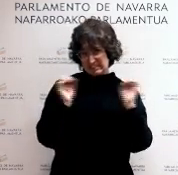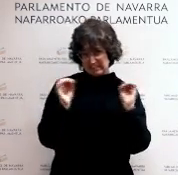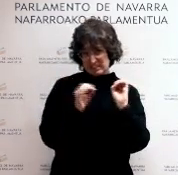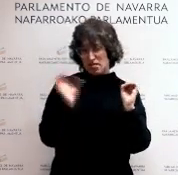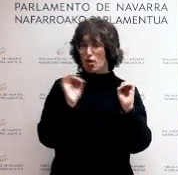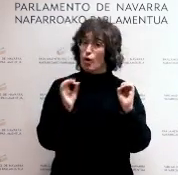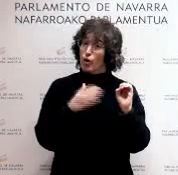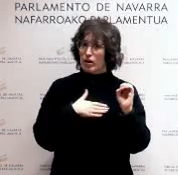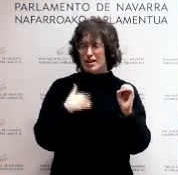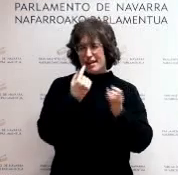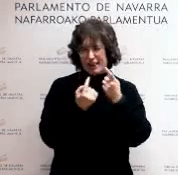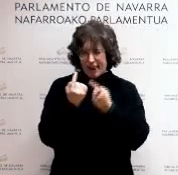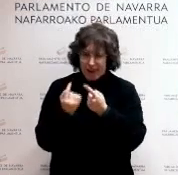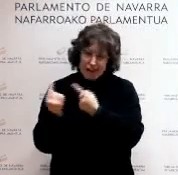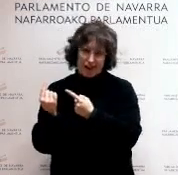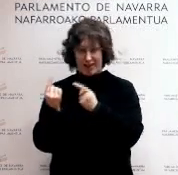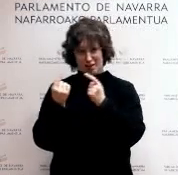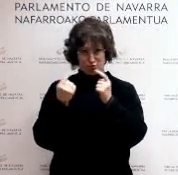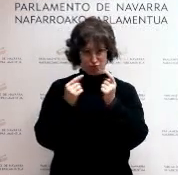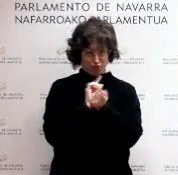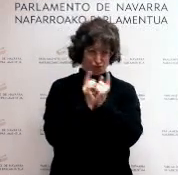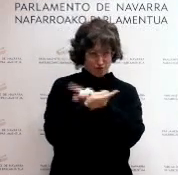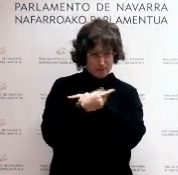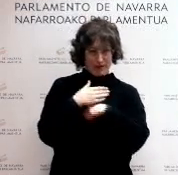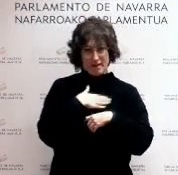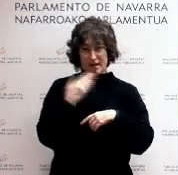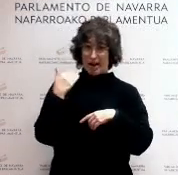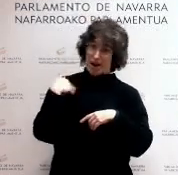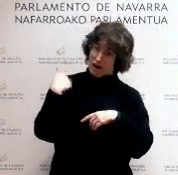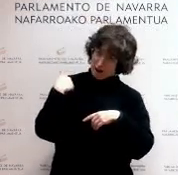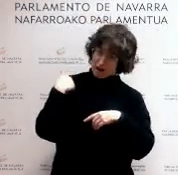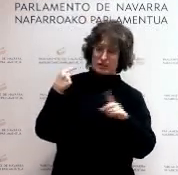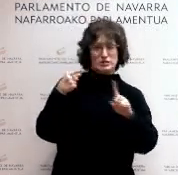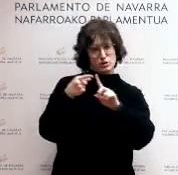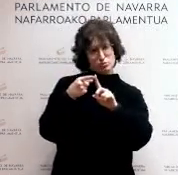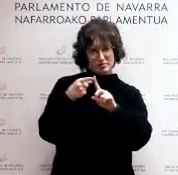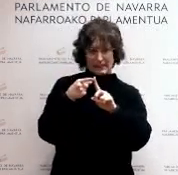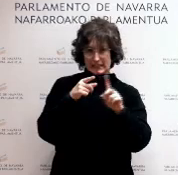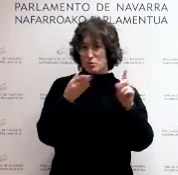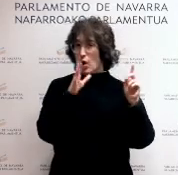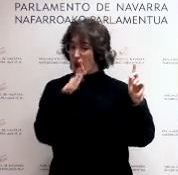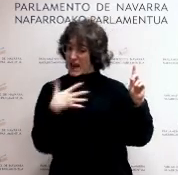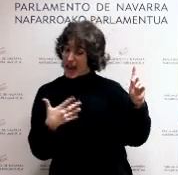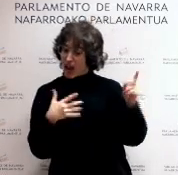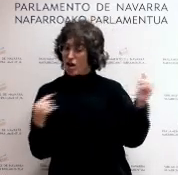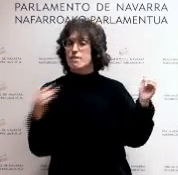algunos aspectos para buscar otro sentido distinto de los establecidos en su día. Y además, sumado a